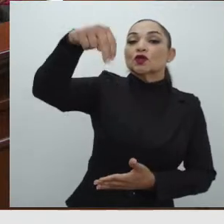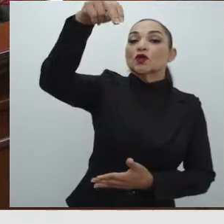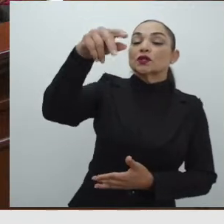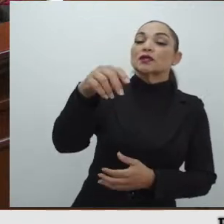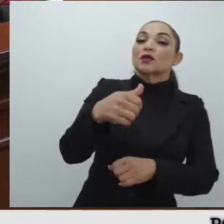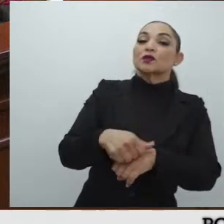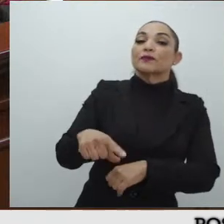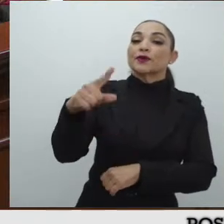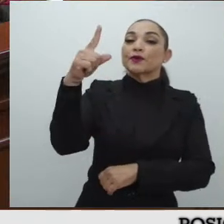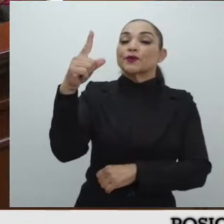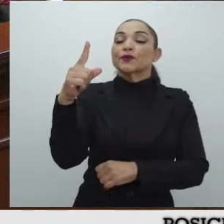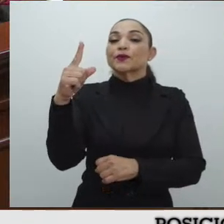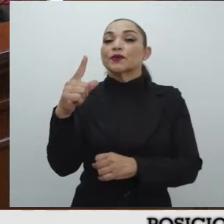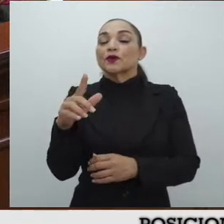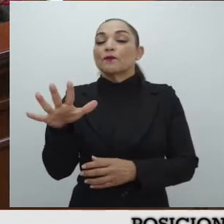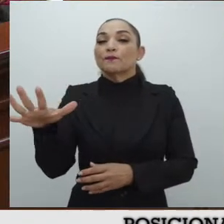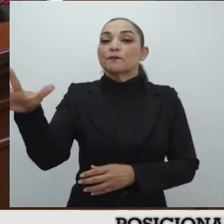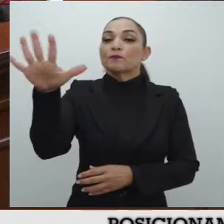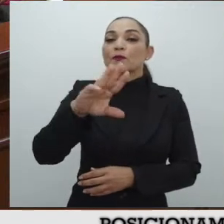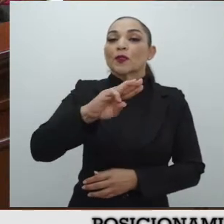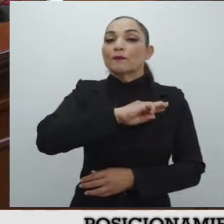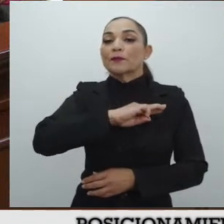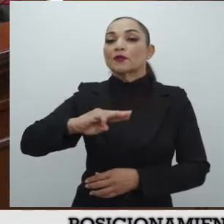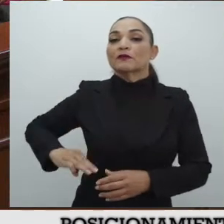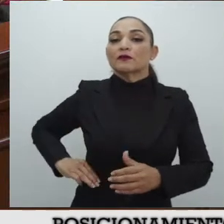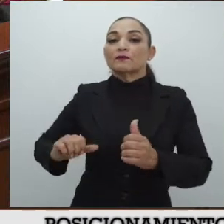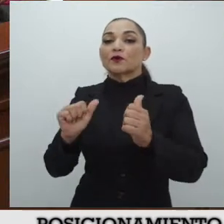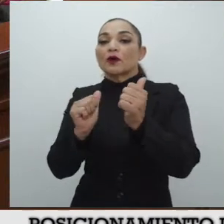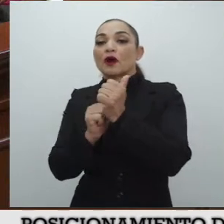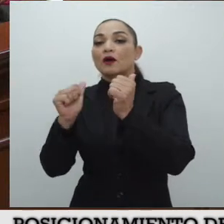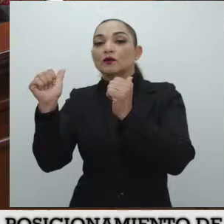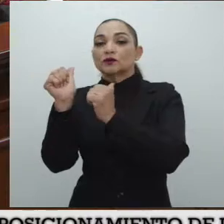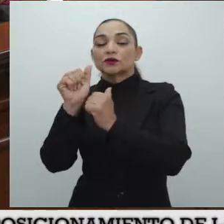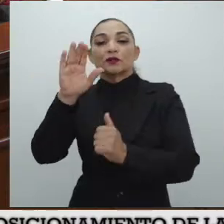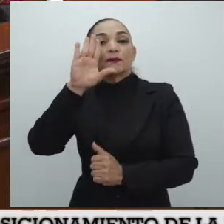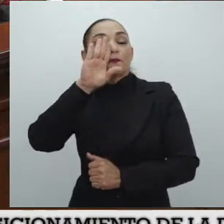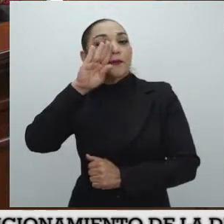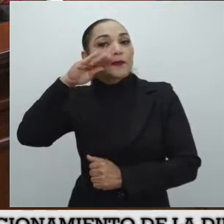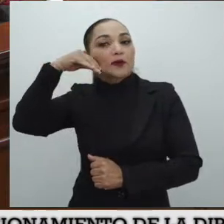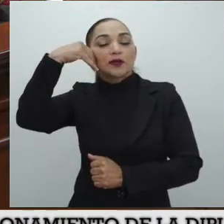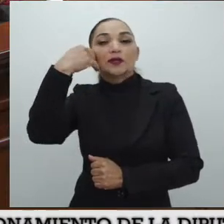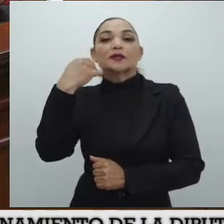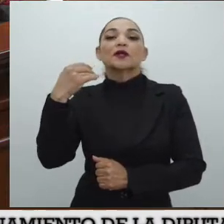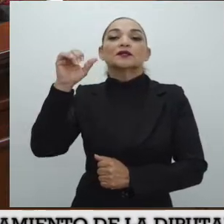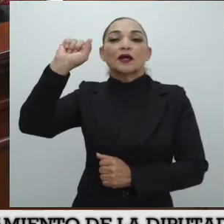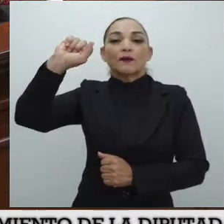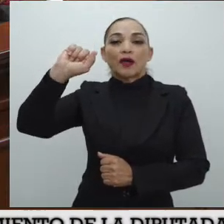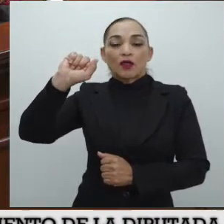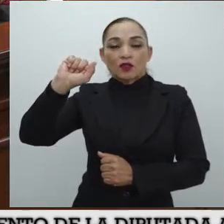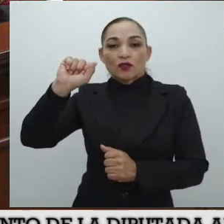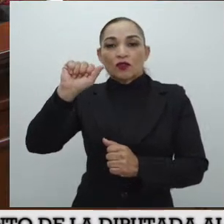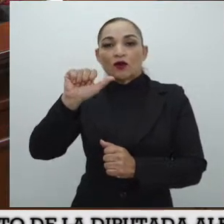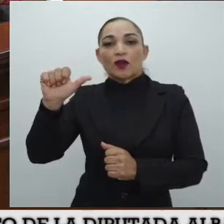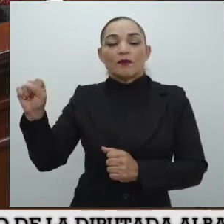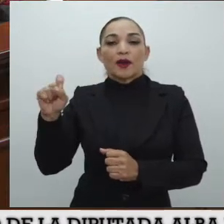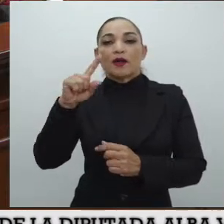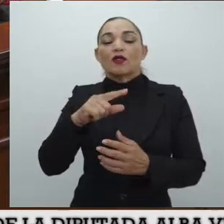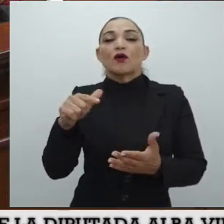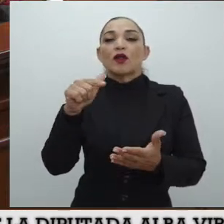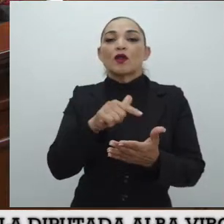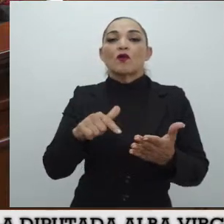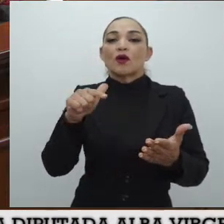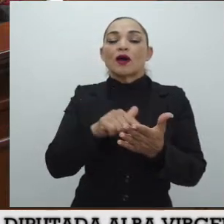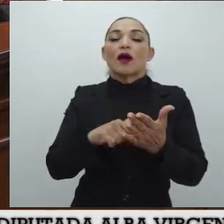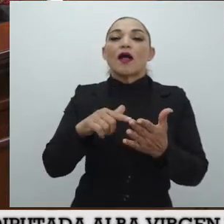judiciales de los municipios de Angostura, Mocorito y Salvador Alvarado. Número 2, en la región Centro Norte